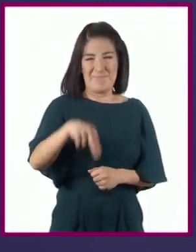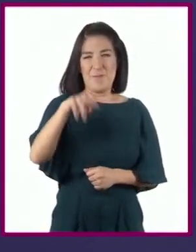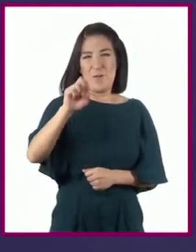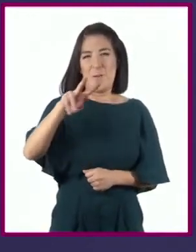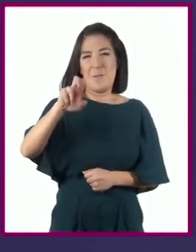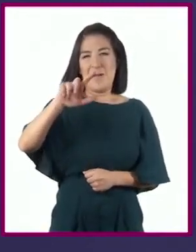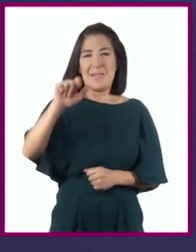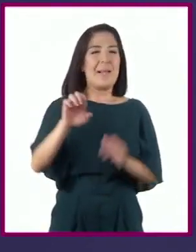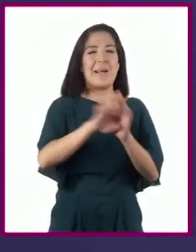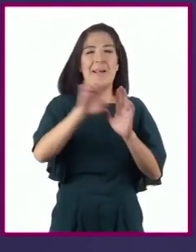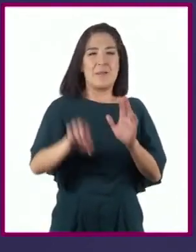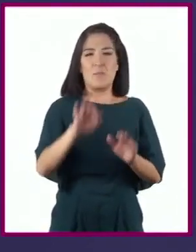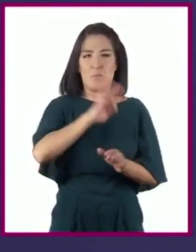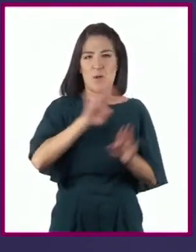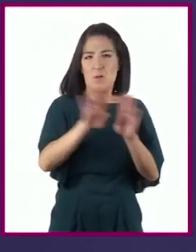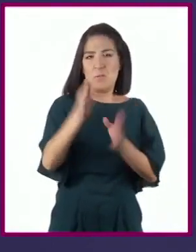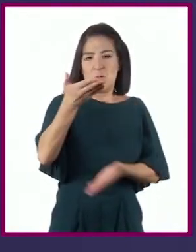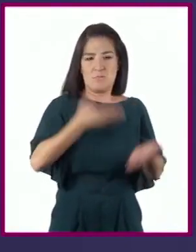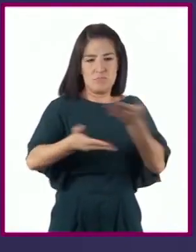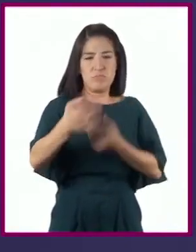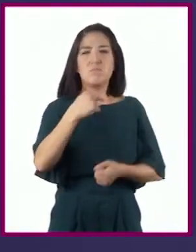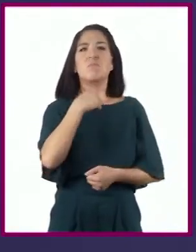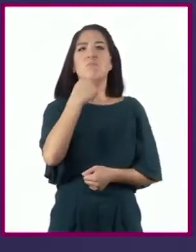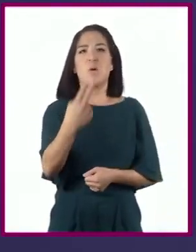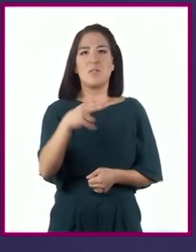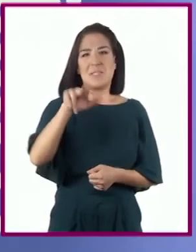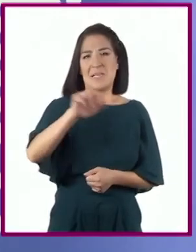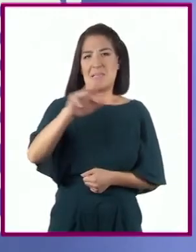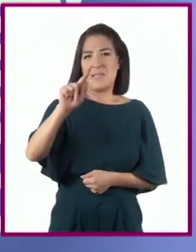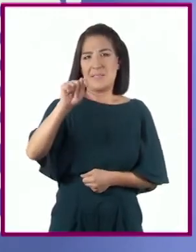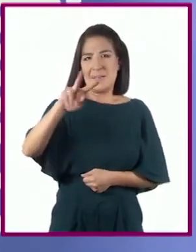ejemplo, se pueden intercambiar las voces narrativas?